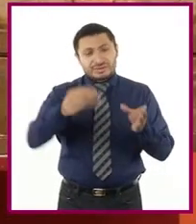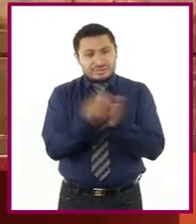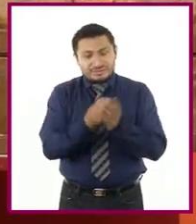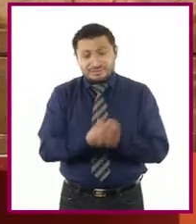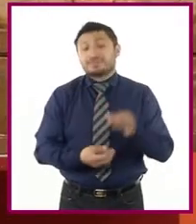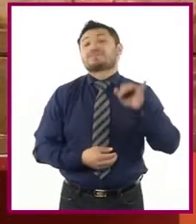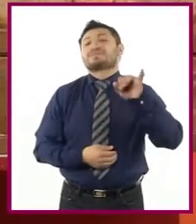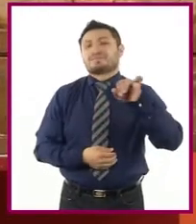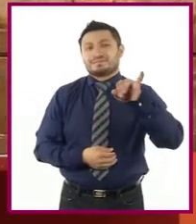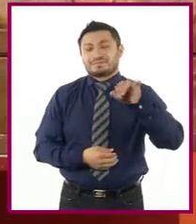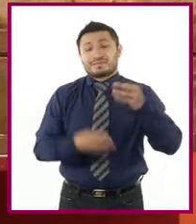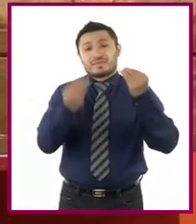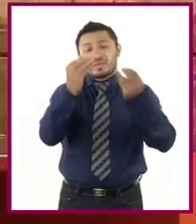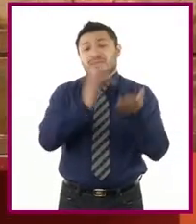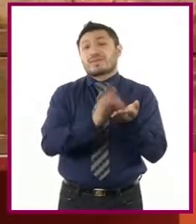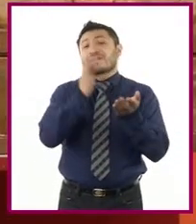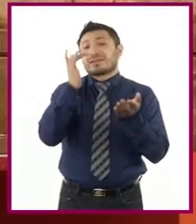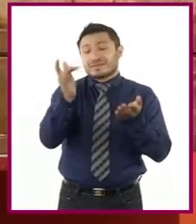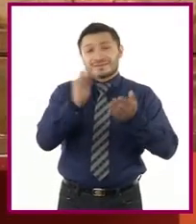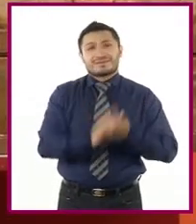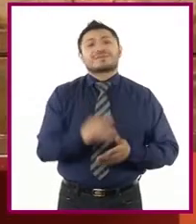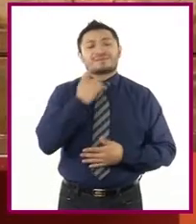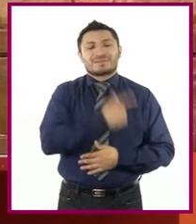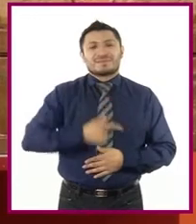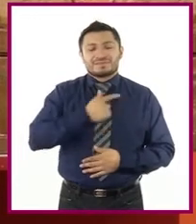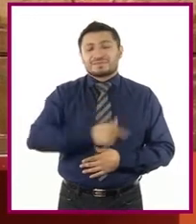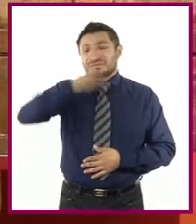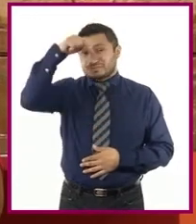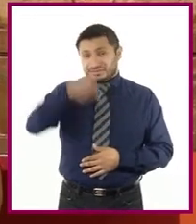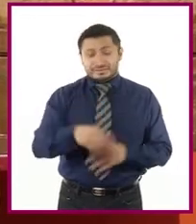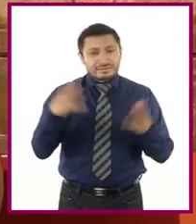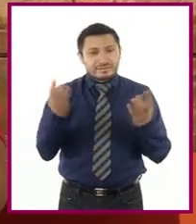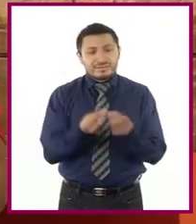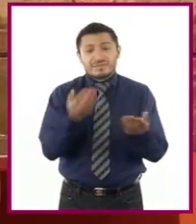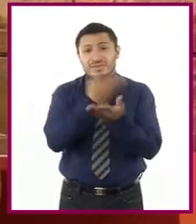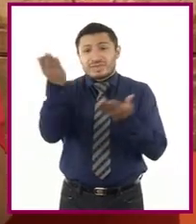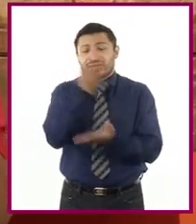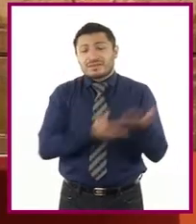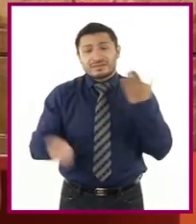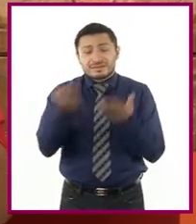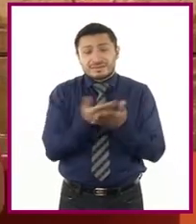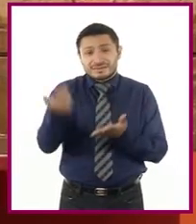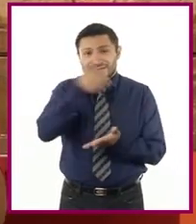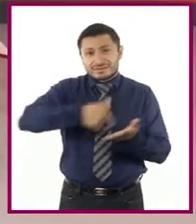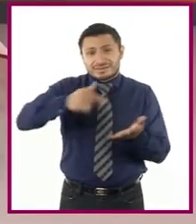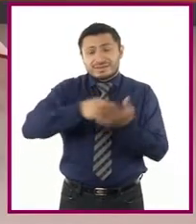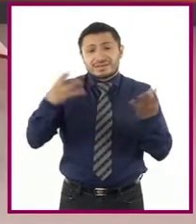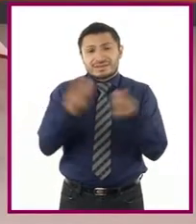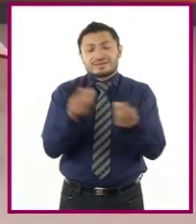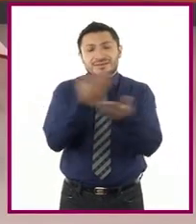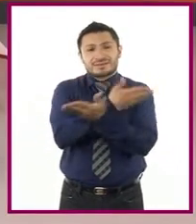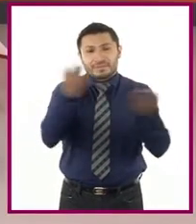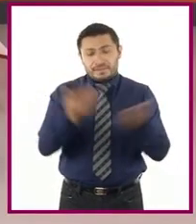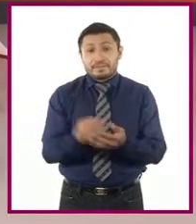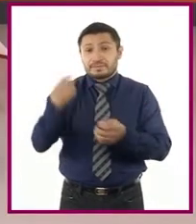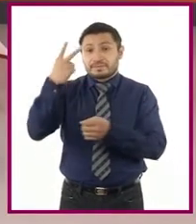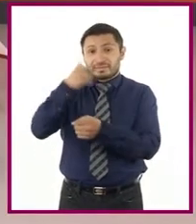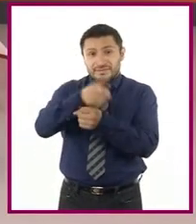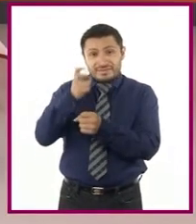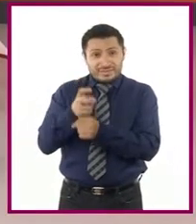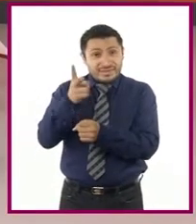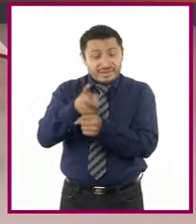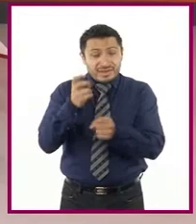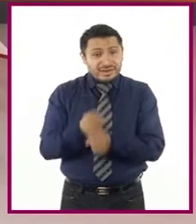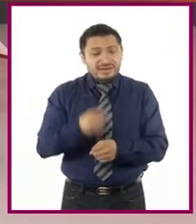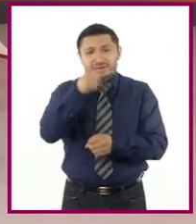es. Muchas gracias. Es un placer estar aquí y compartir este espacio con ustedes. Les invitamos a